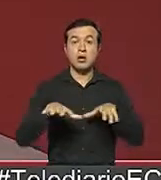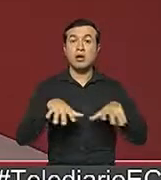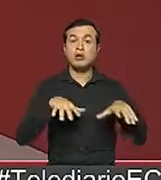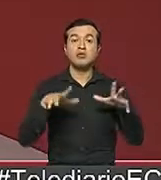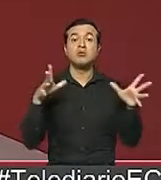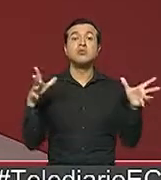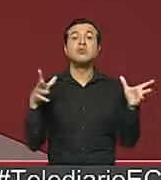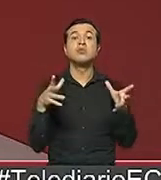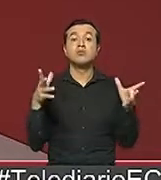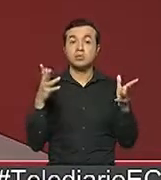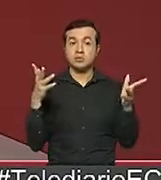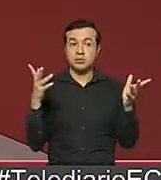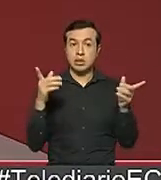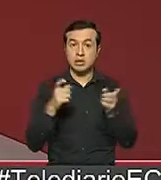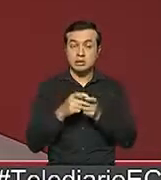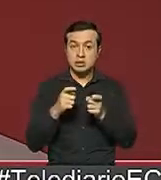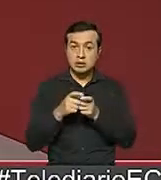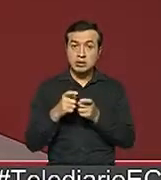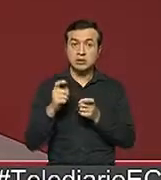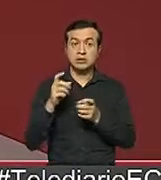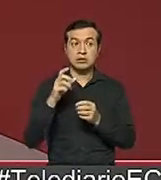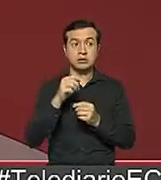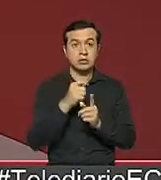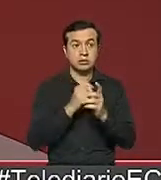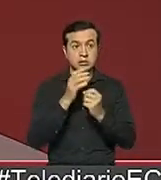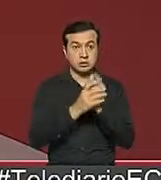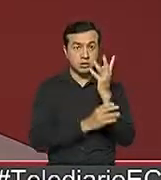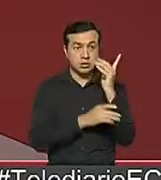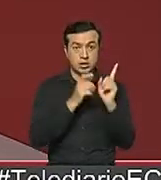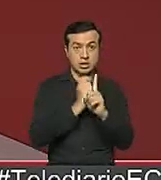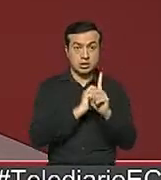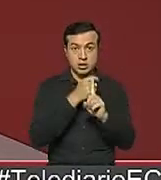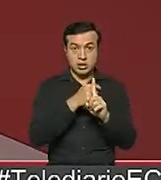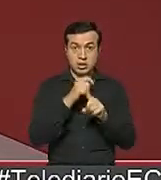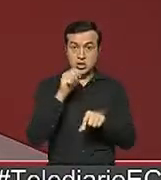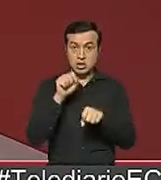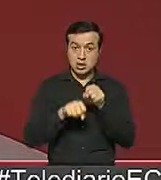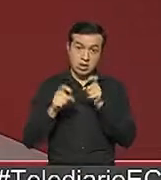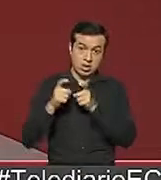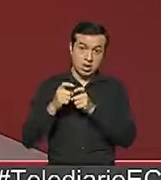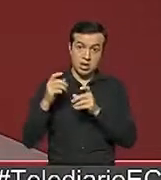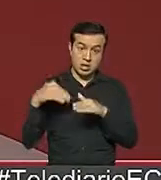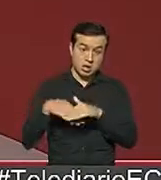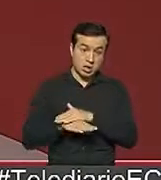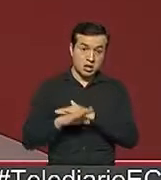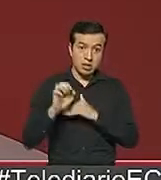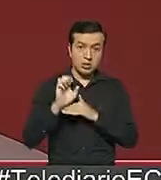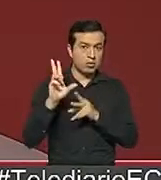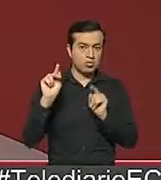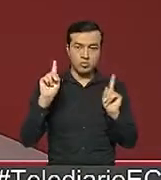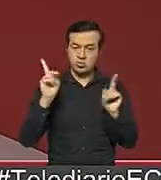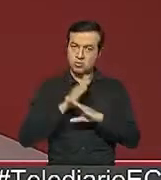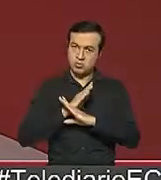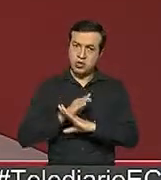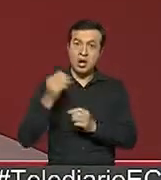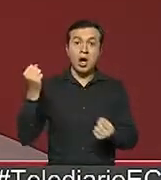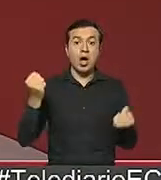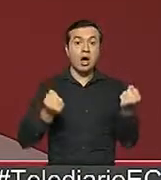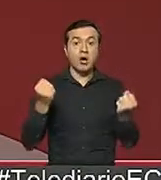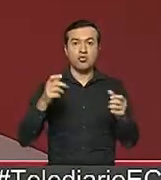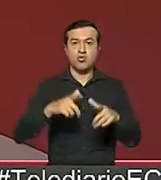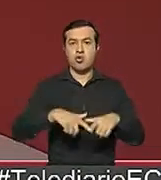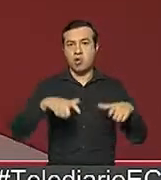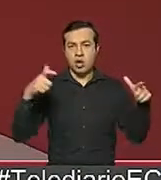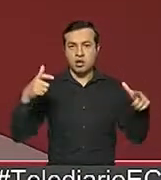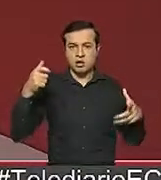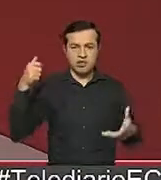para prevenir el ingreso de Fusarium raza 4 tropical a Ecuador. El personal de agrocalidad desinfecta vehículos de carga